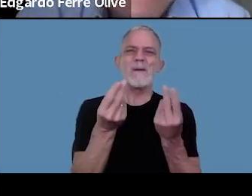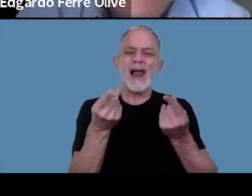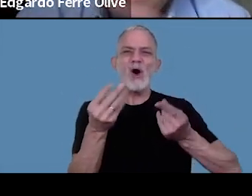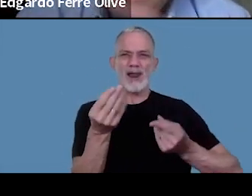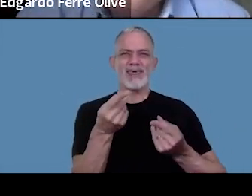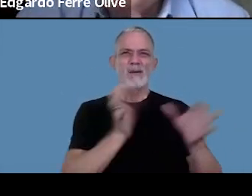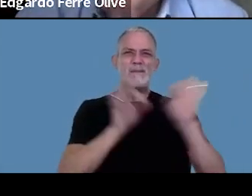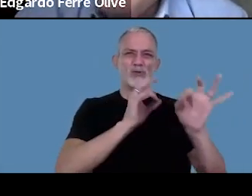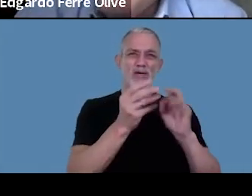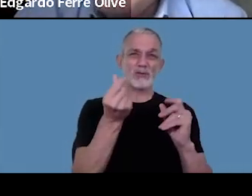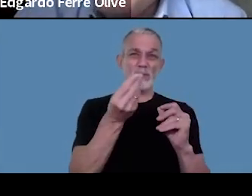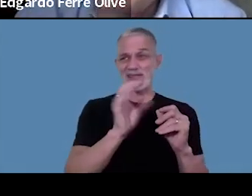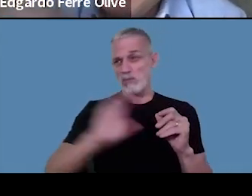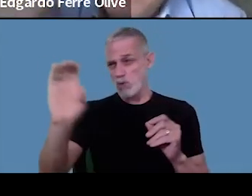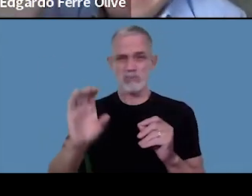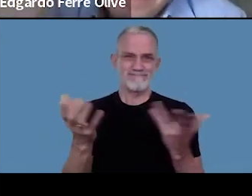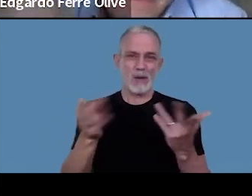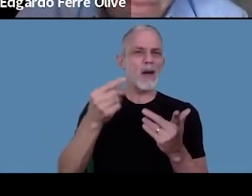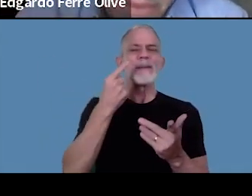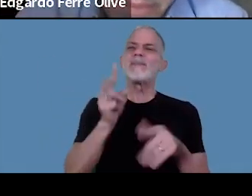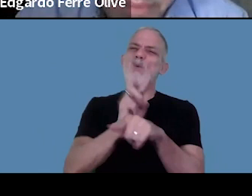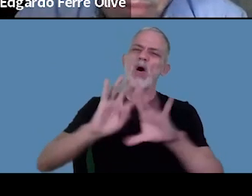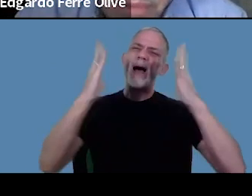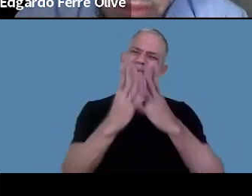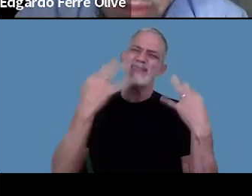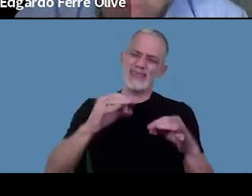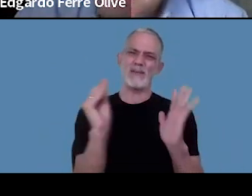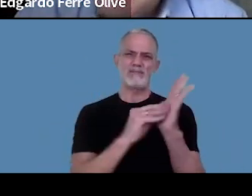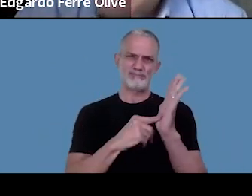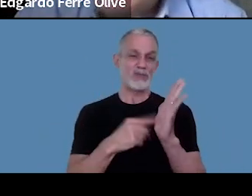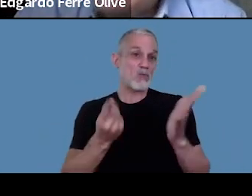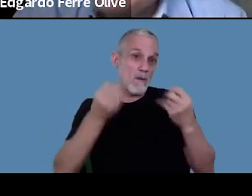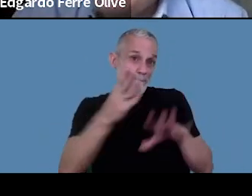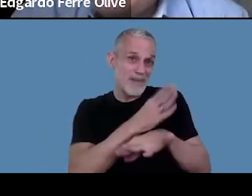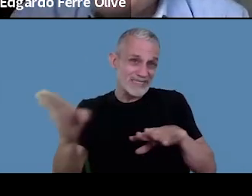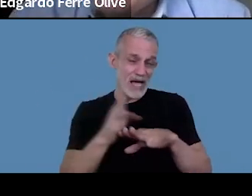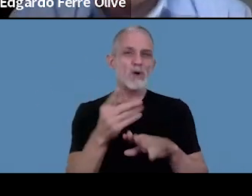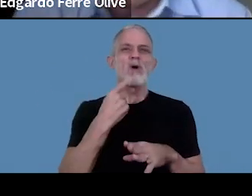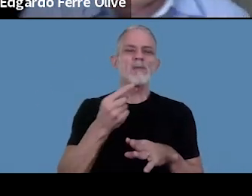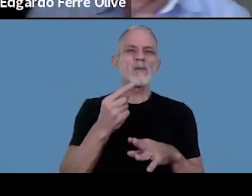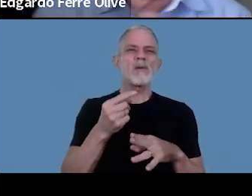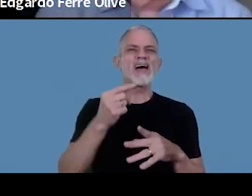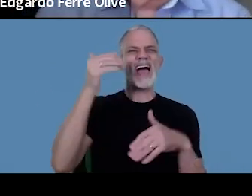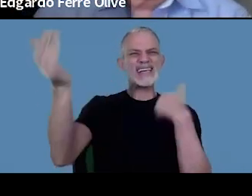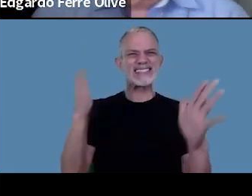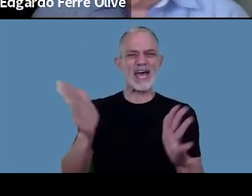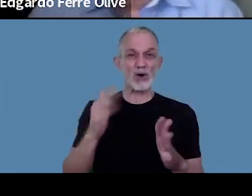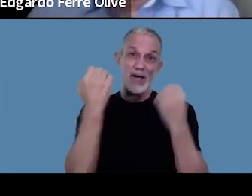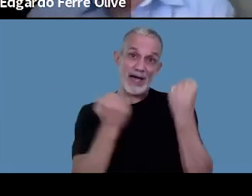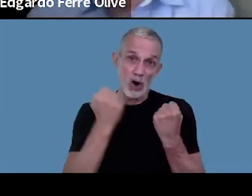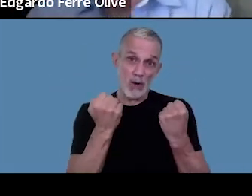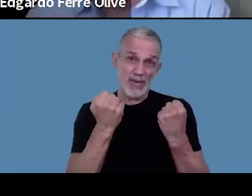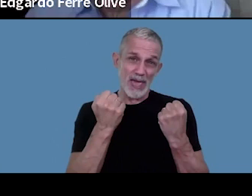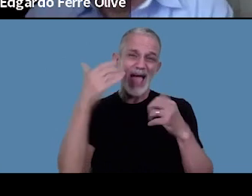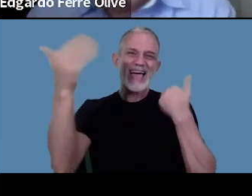proyectos, pero hay que tener en cuenta el carácter ambiental. ¿Recuerdan cuando empezamos que yo le hablaba de las externalidades, las economías o deseconomías